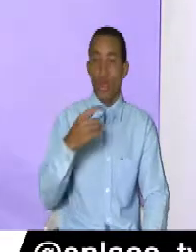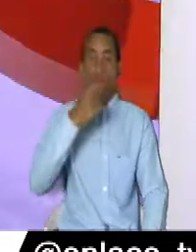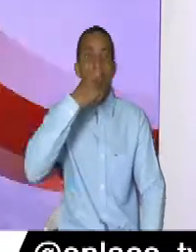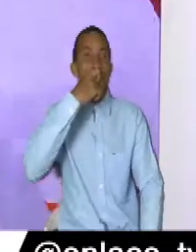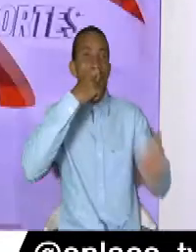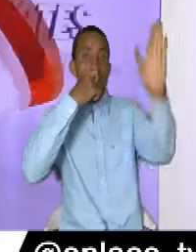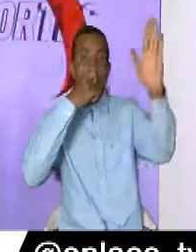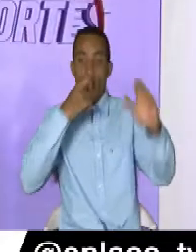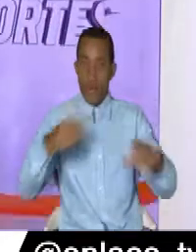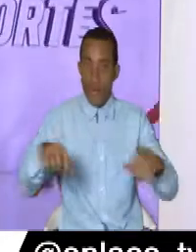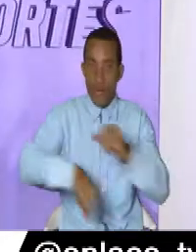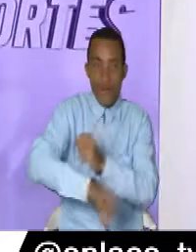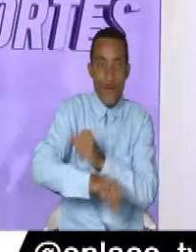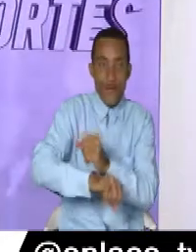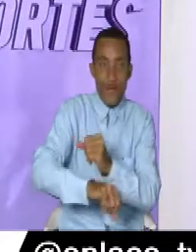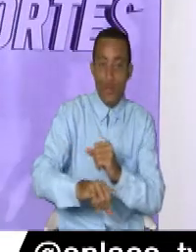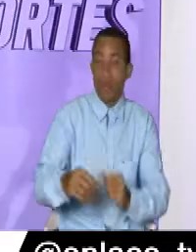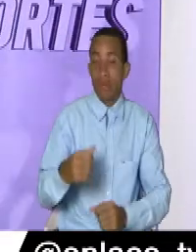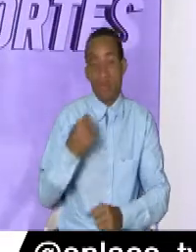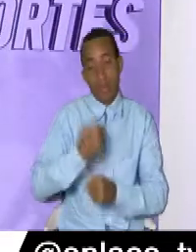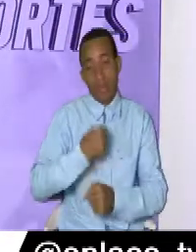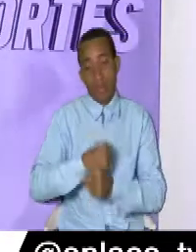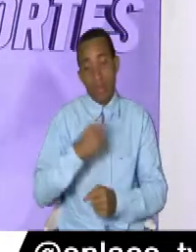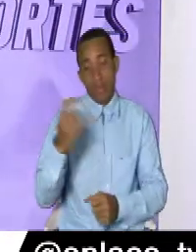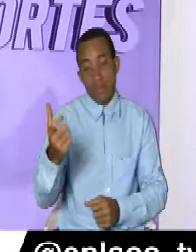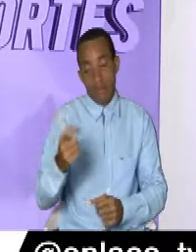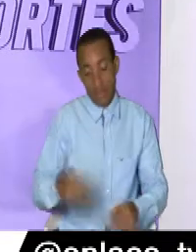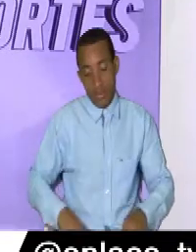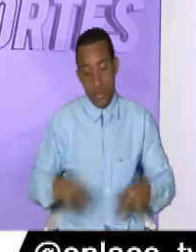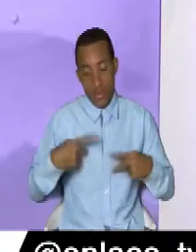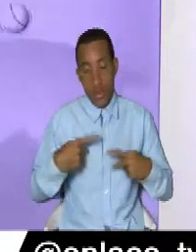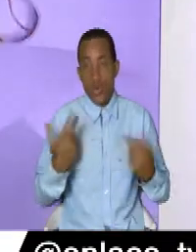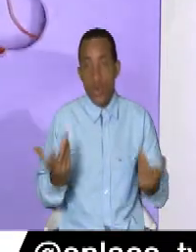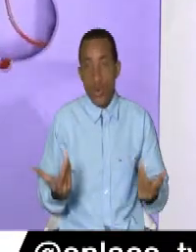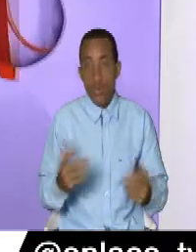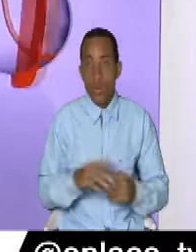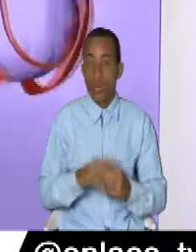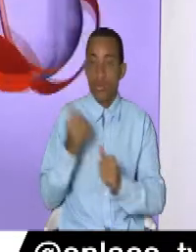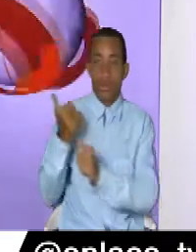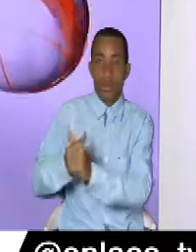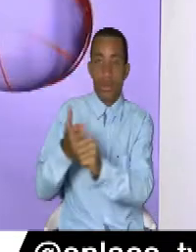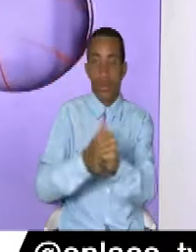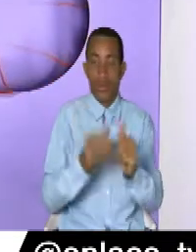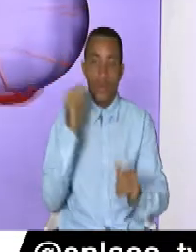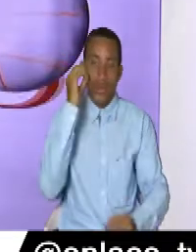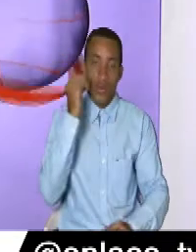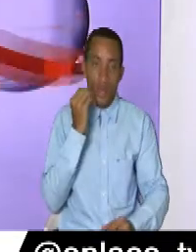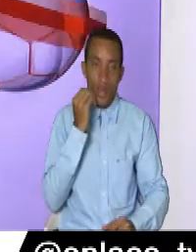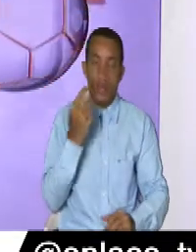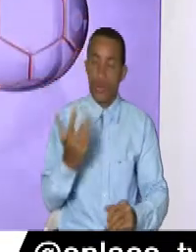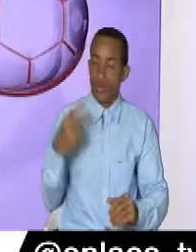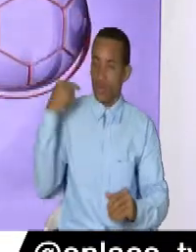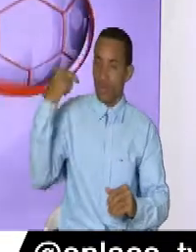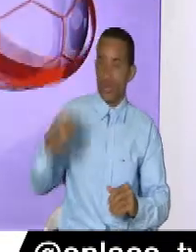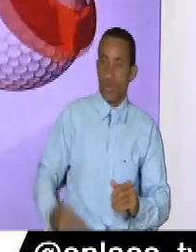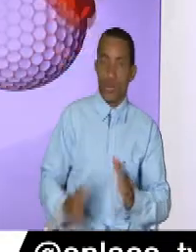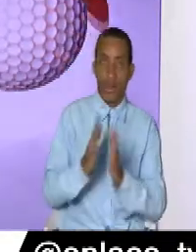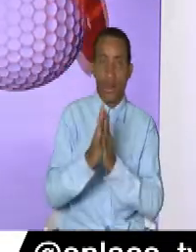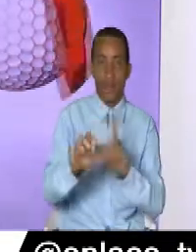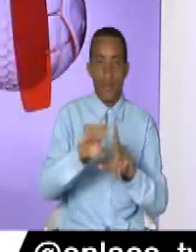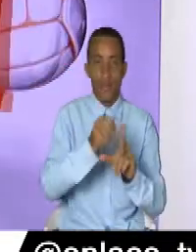fútbol. Con este trabajo sufragan los gastos sostenidos en cada uno de sus hogares. Esta es una historia de Enlace